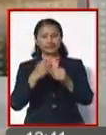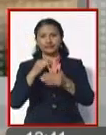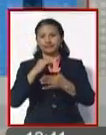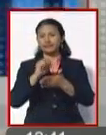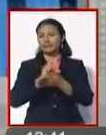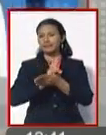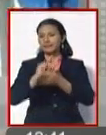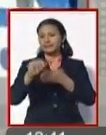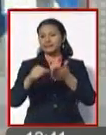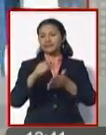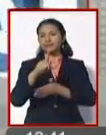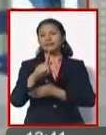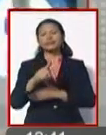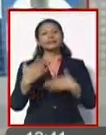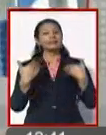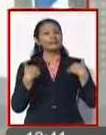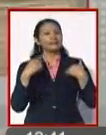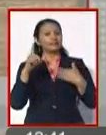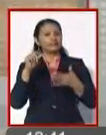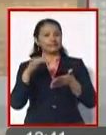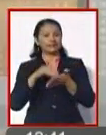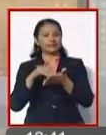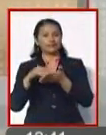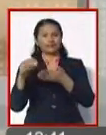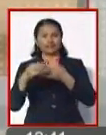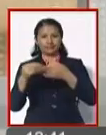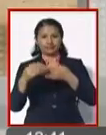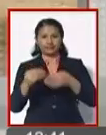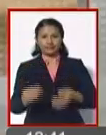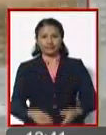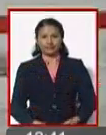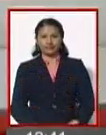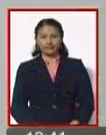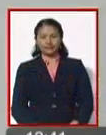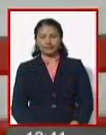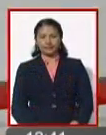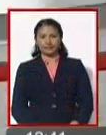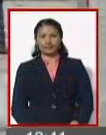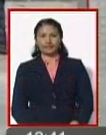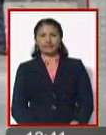semana de julio. La inversión alcanza los 20 millones de dólares.